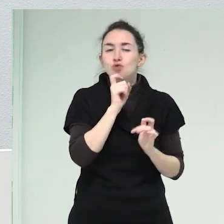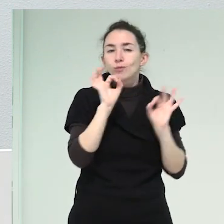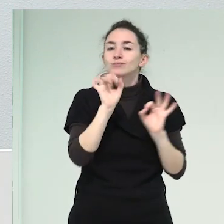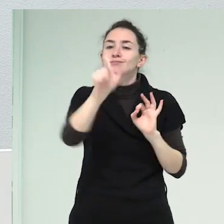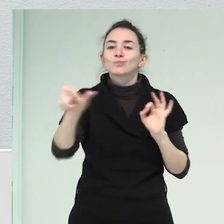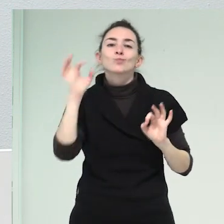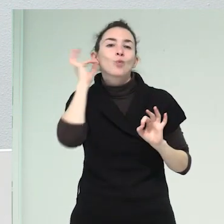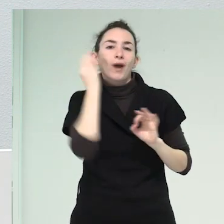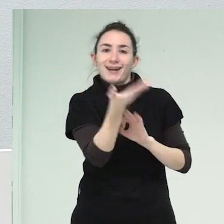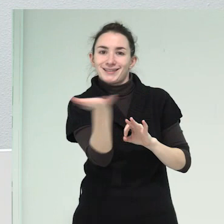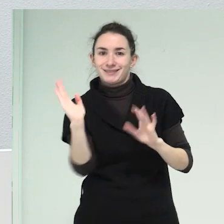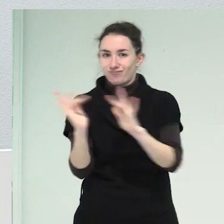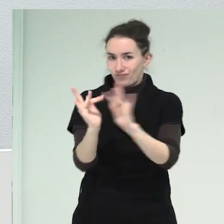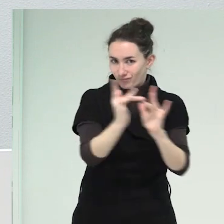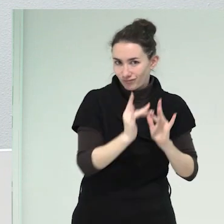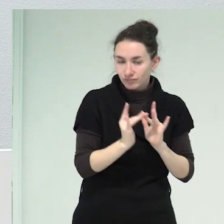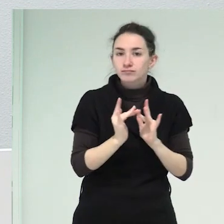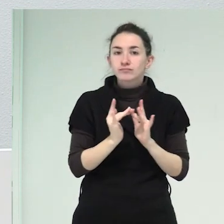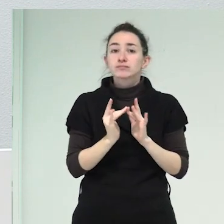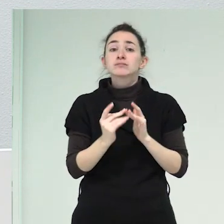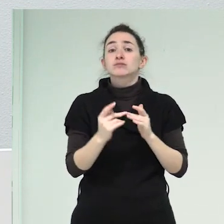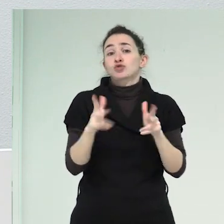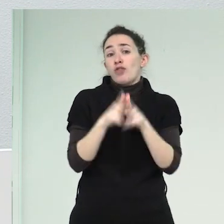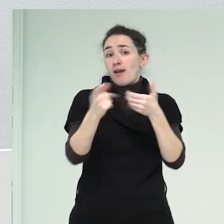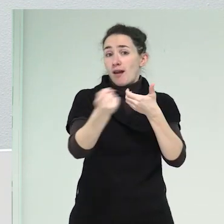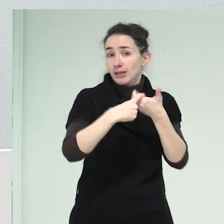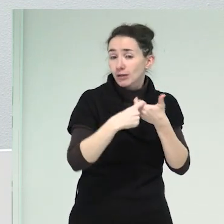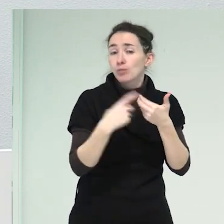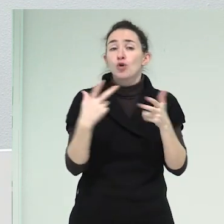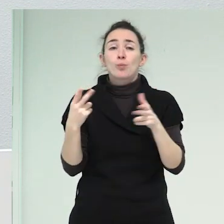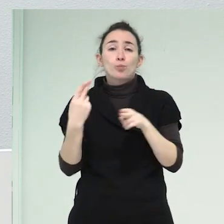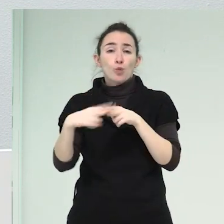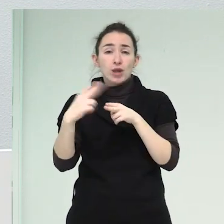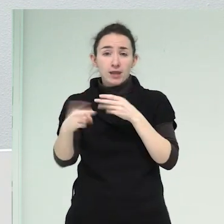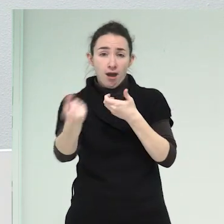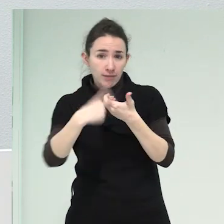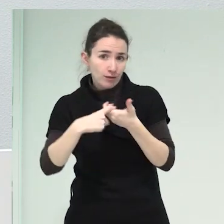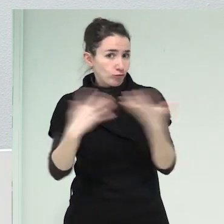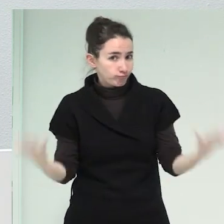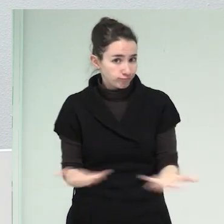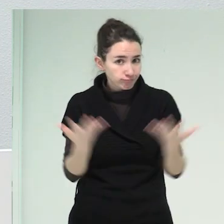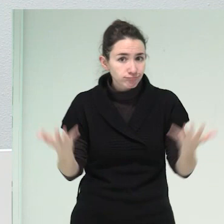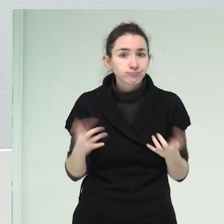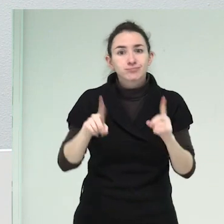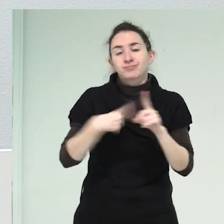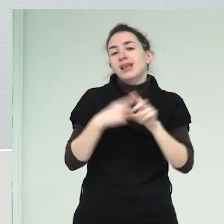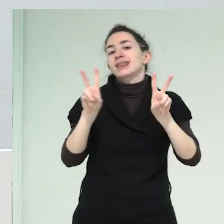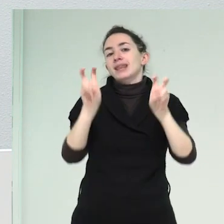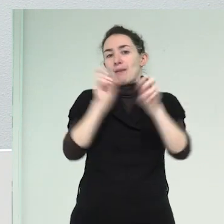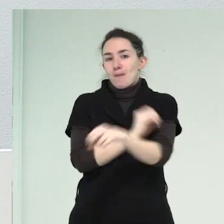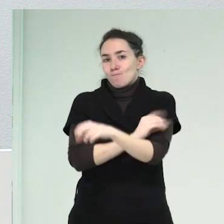mujeres. Fomentar la participación social, política y a través del empoderamiento.